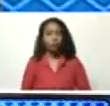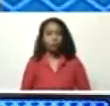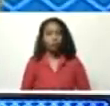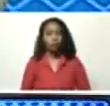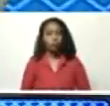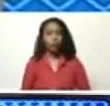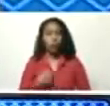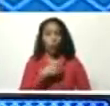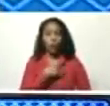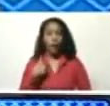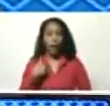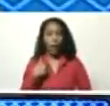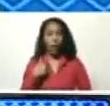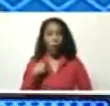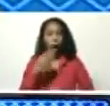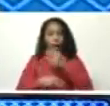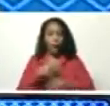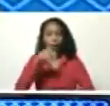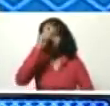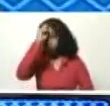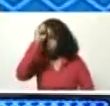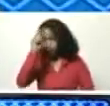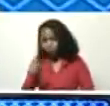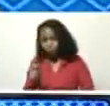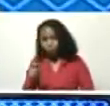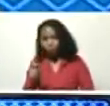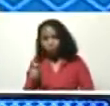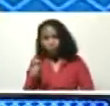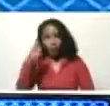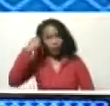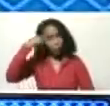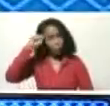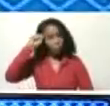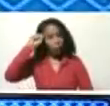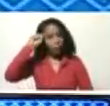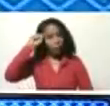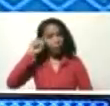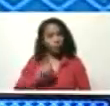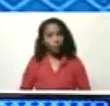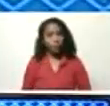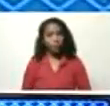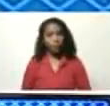Y quiero rendir homenaje y recordar